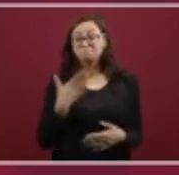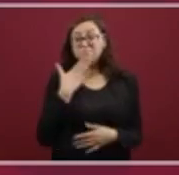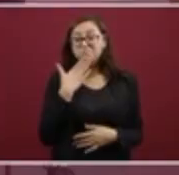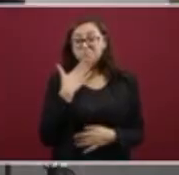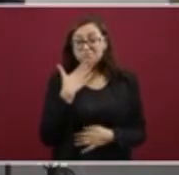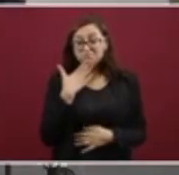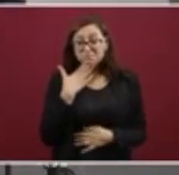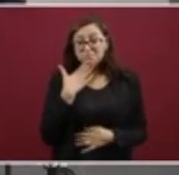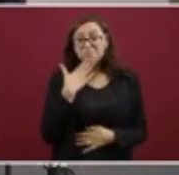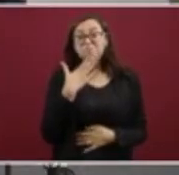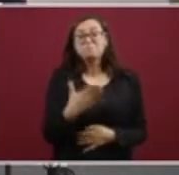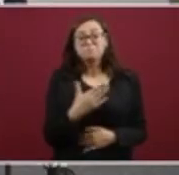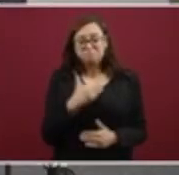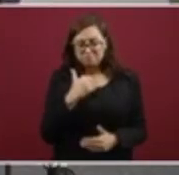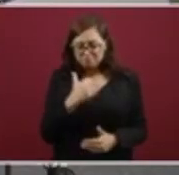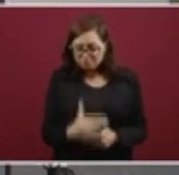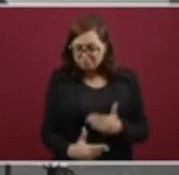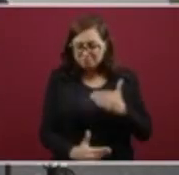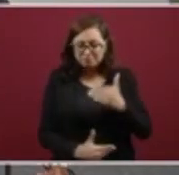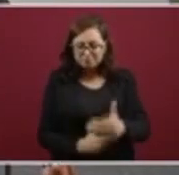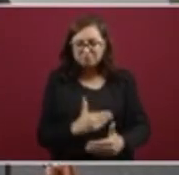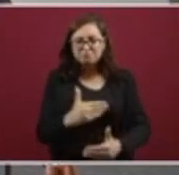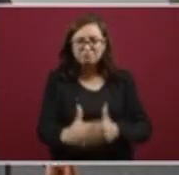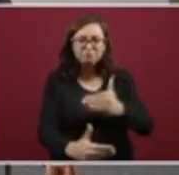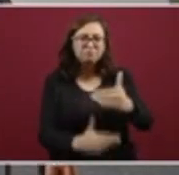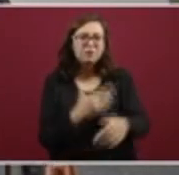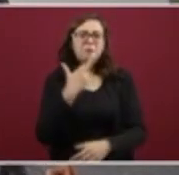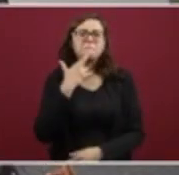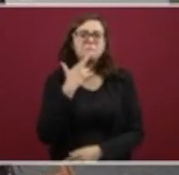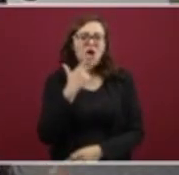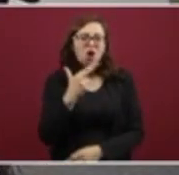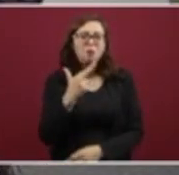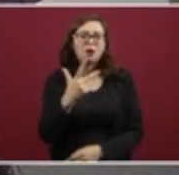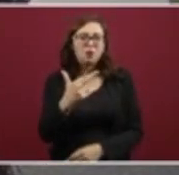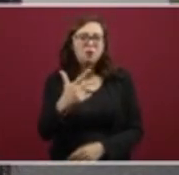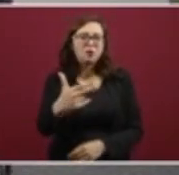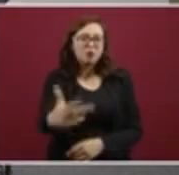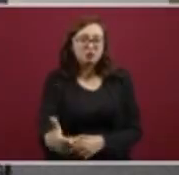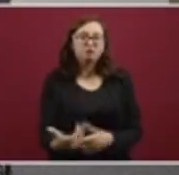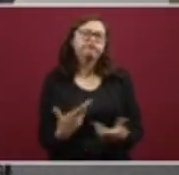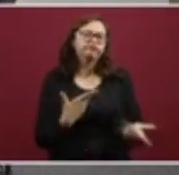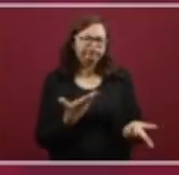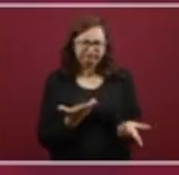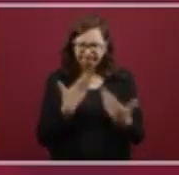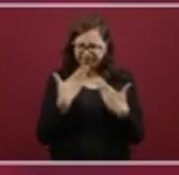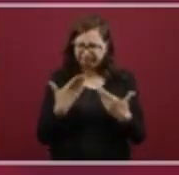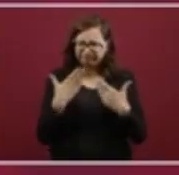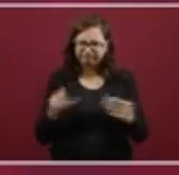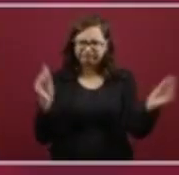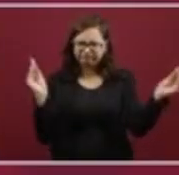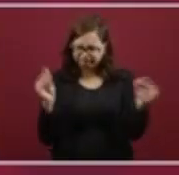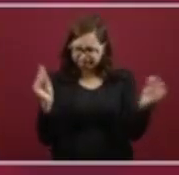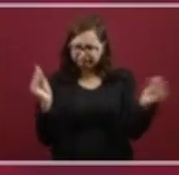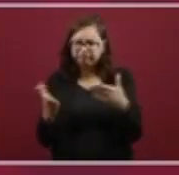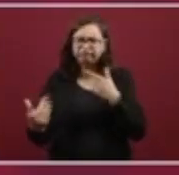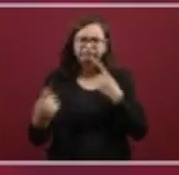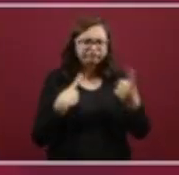se está llevando a cabo este debate para que se conozca más,